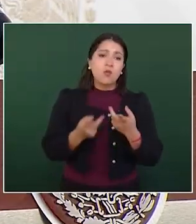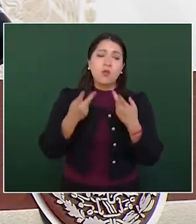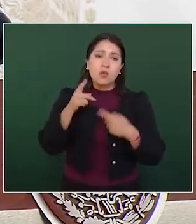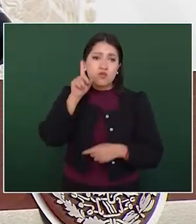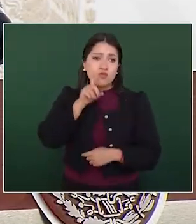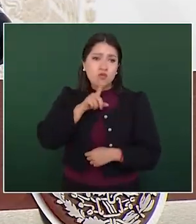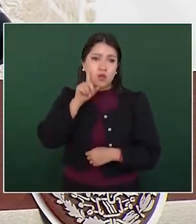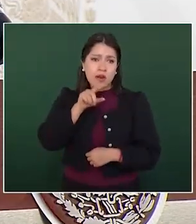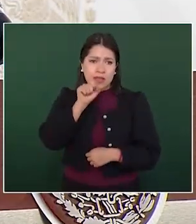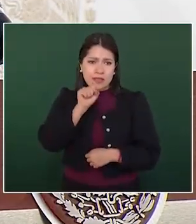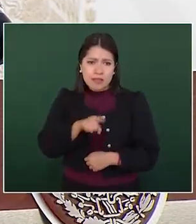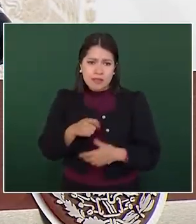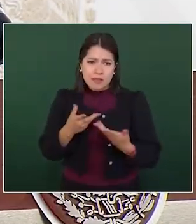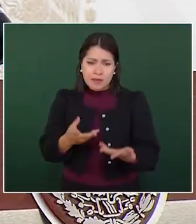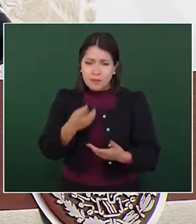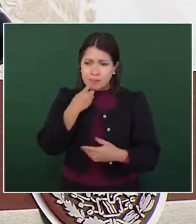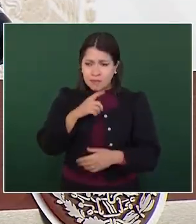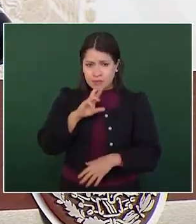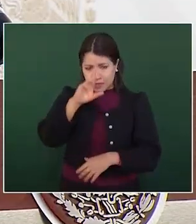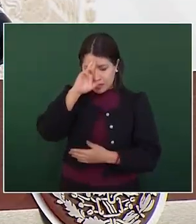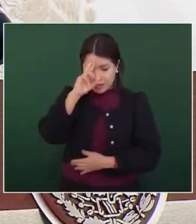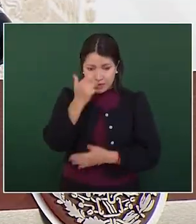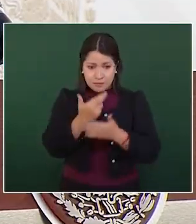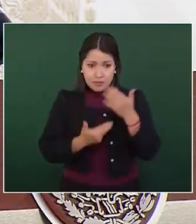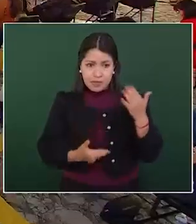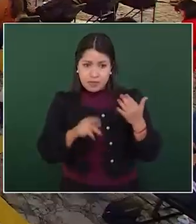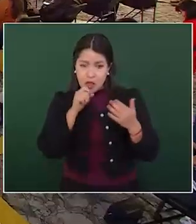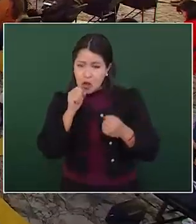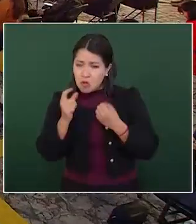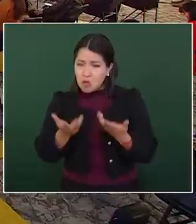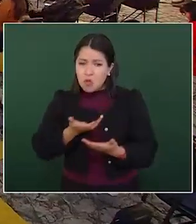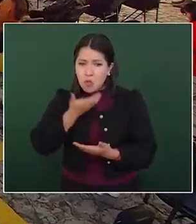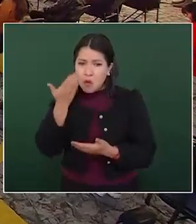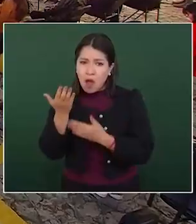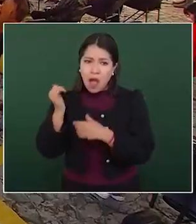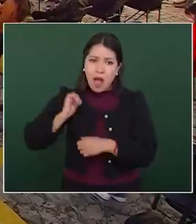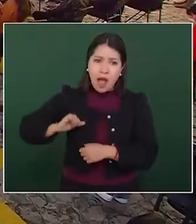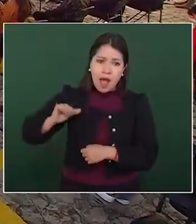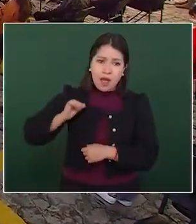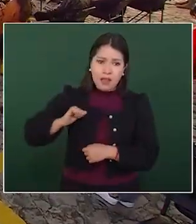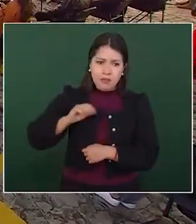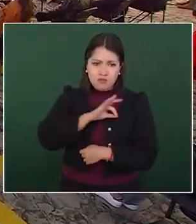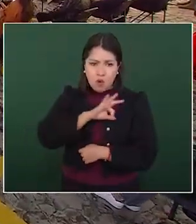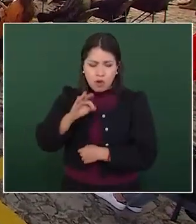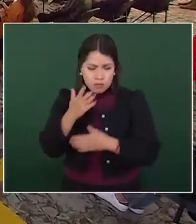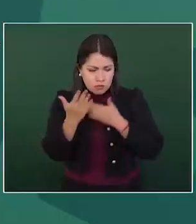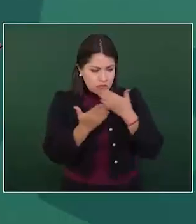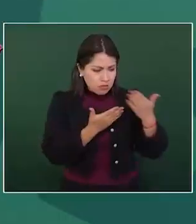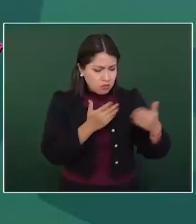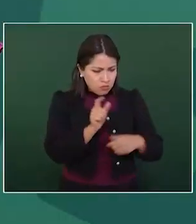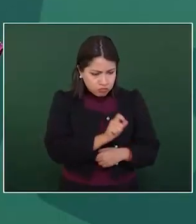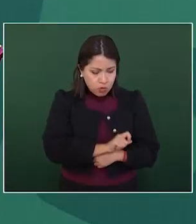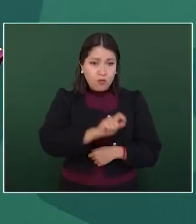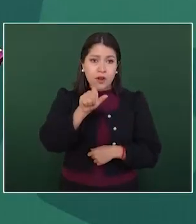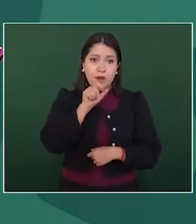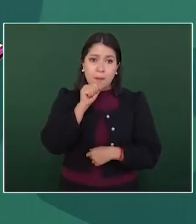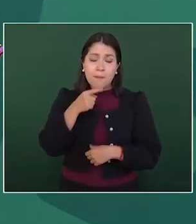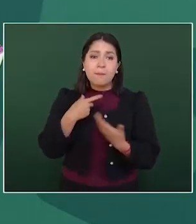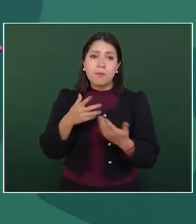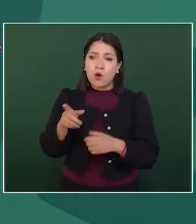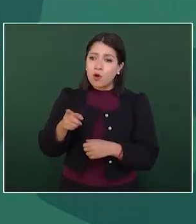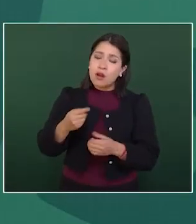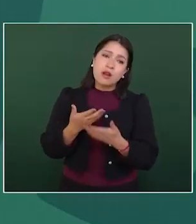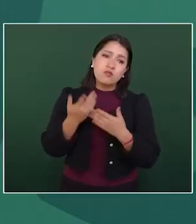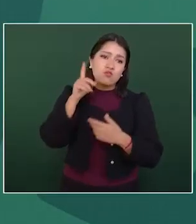las costumbres para convertirse en profesionistas. Por ellas, por nosotras, por todas y todos,